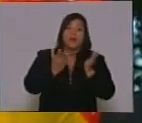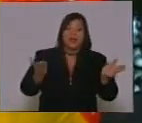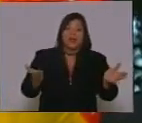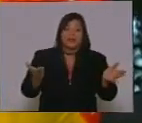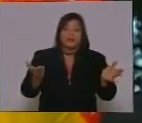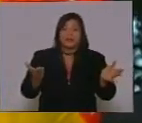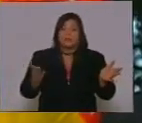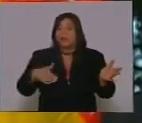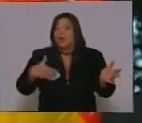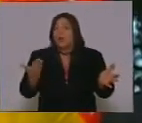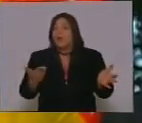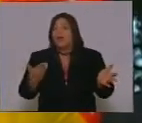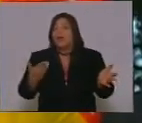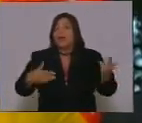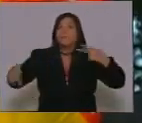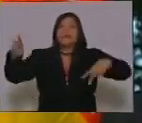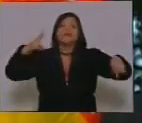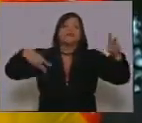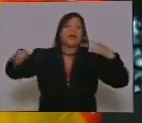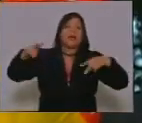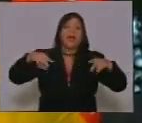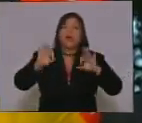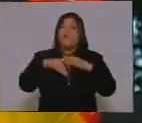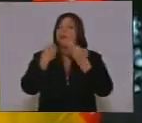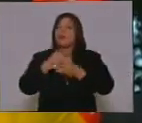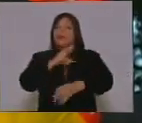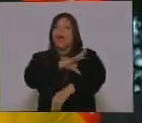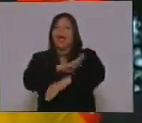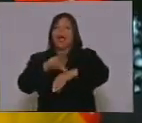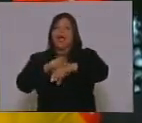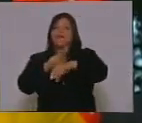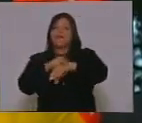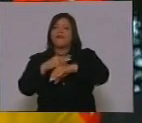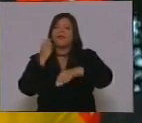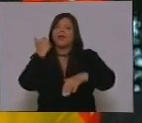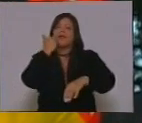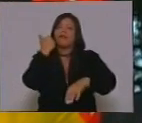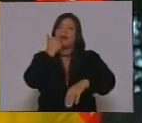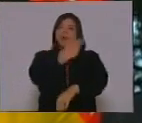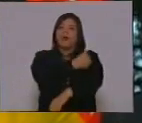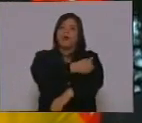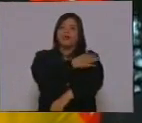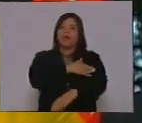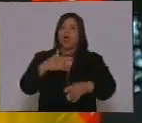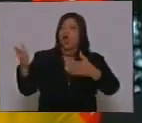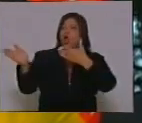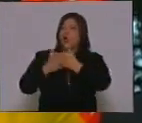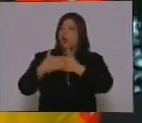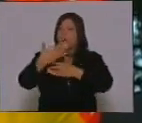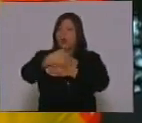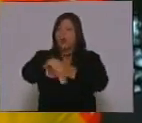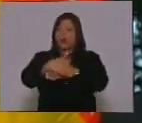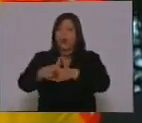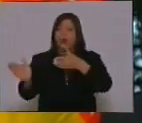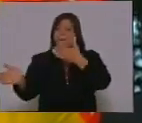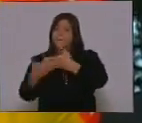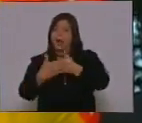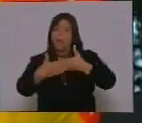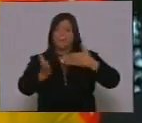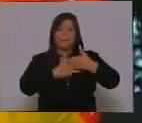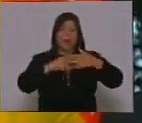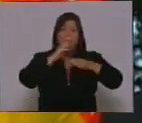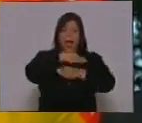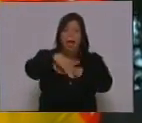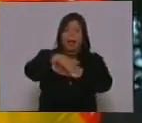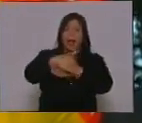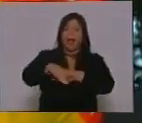o que no puedes llevar a un familiar que está enfermo a un centro de salud porque algún grupo de la sociedad venezolana,